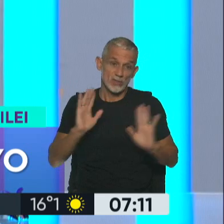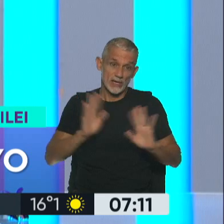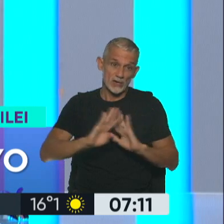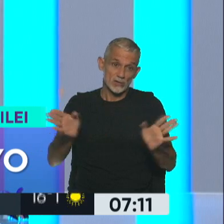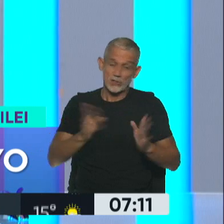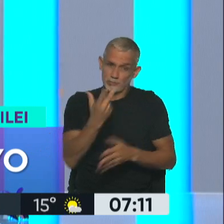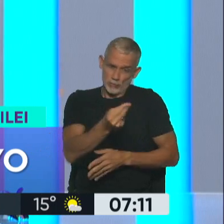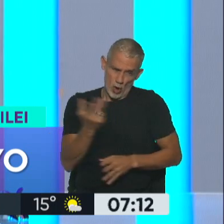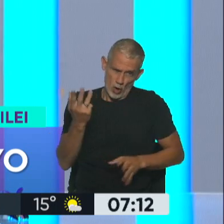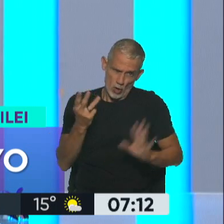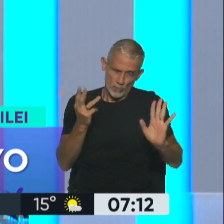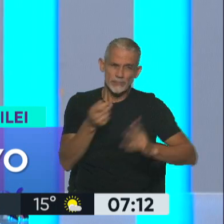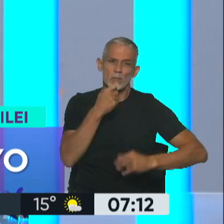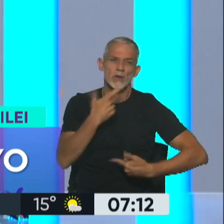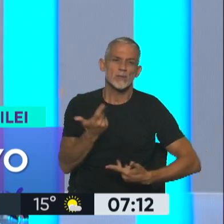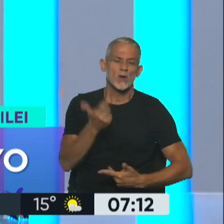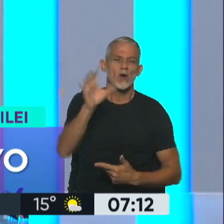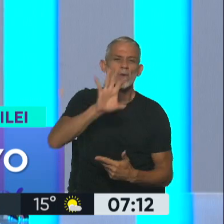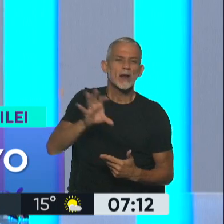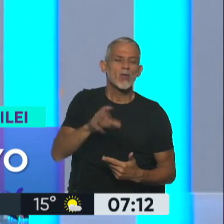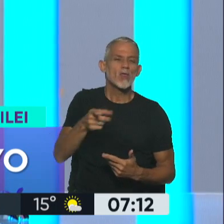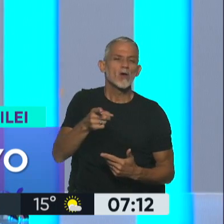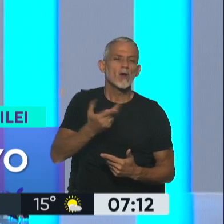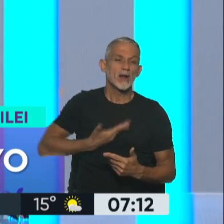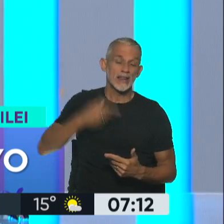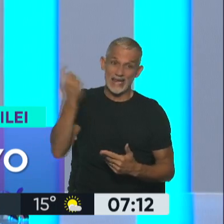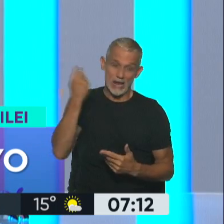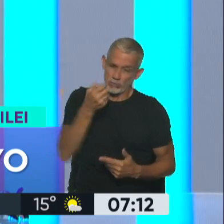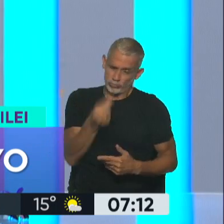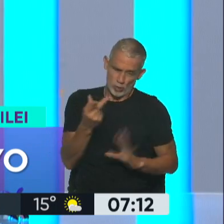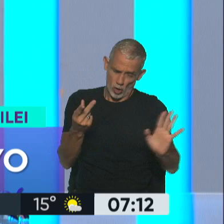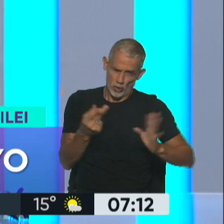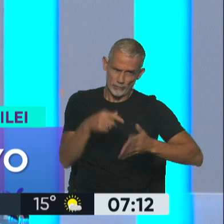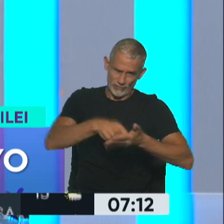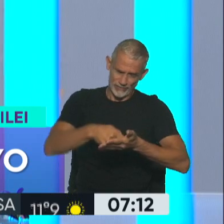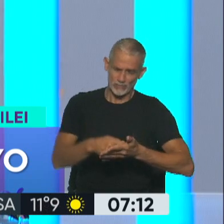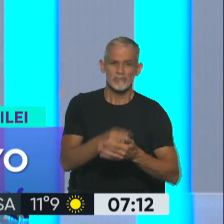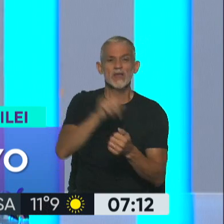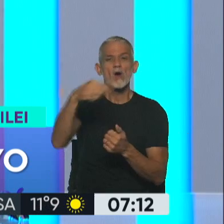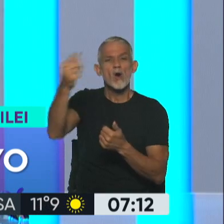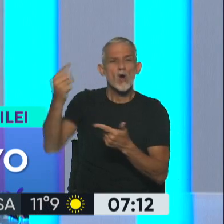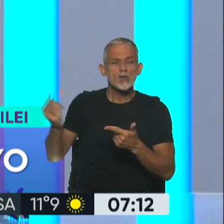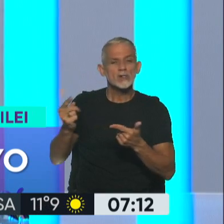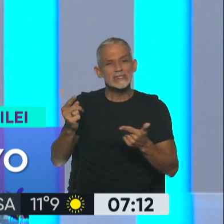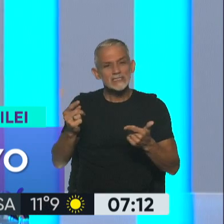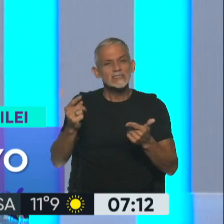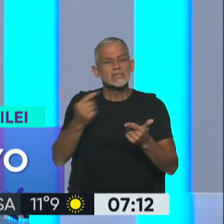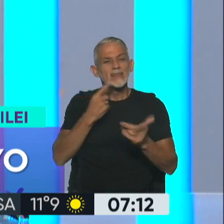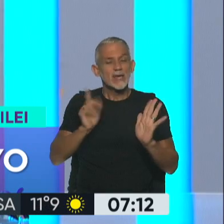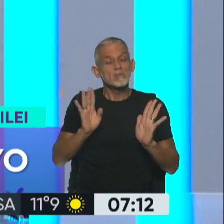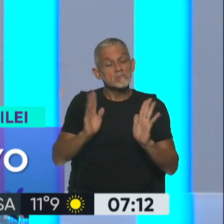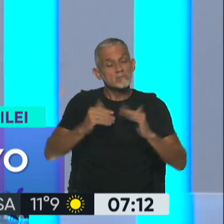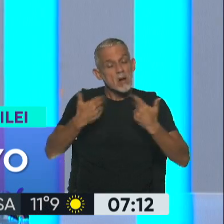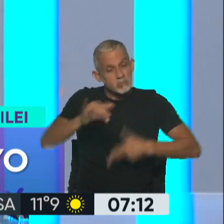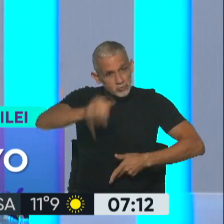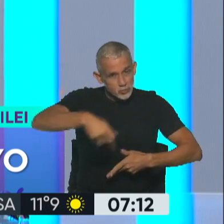el rechazo, como el gobernador de la provincia de La Pampa, Silioto. Otros han señalado que van a